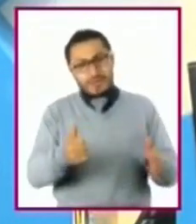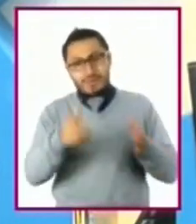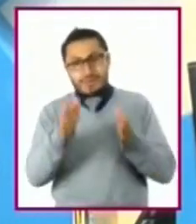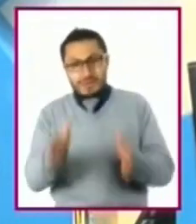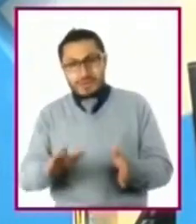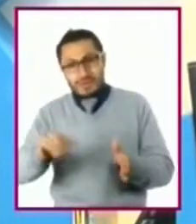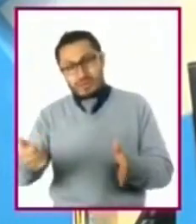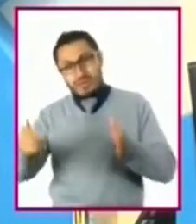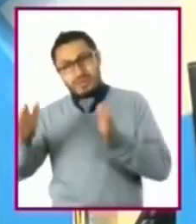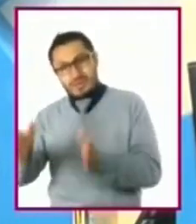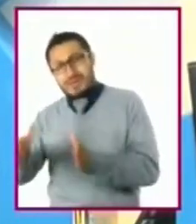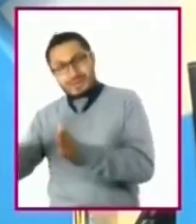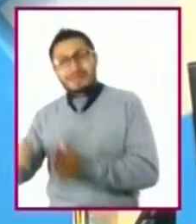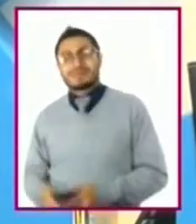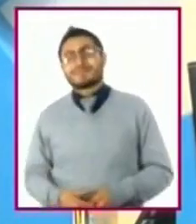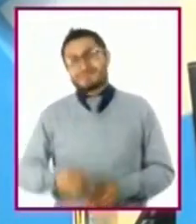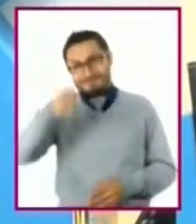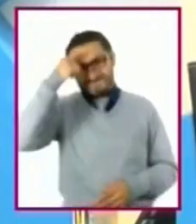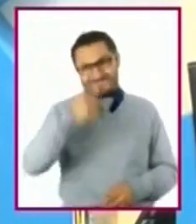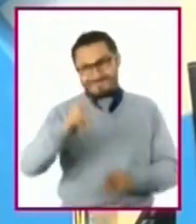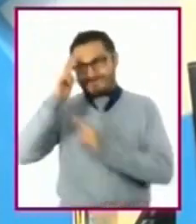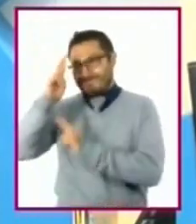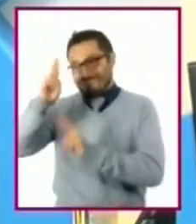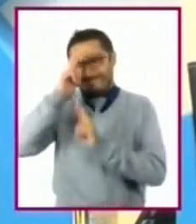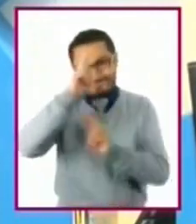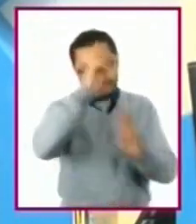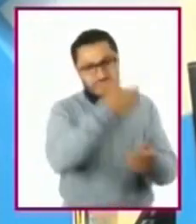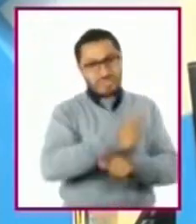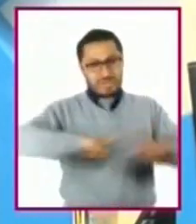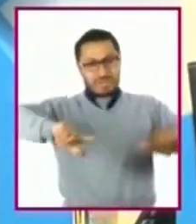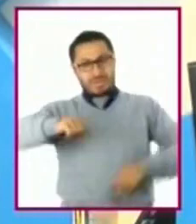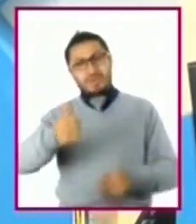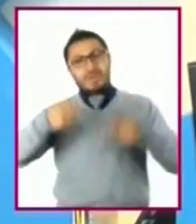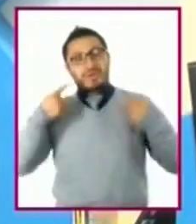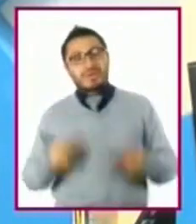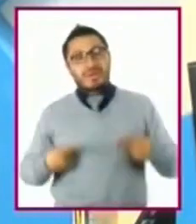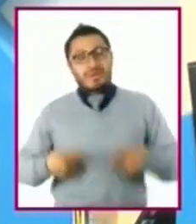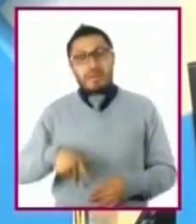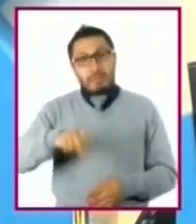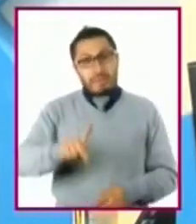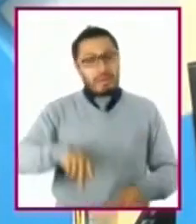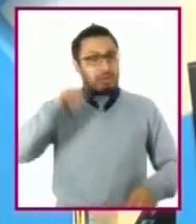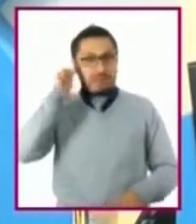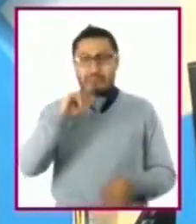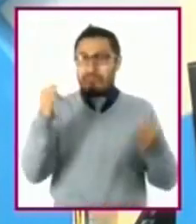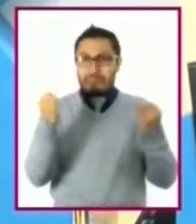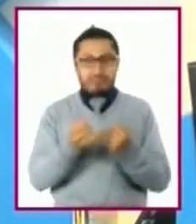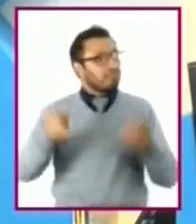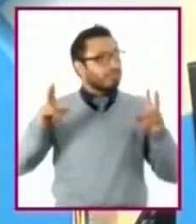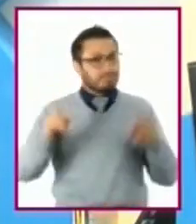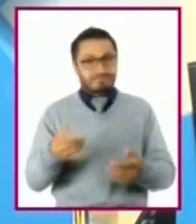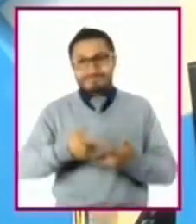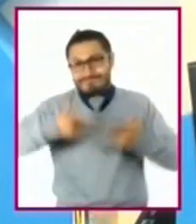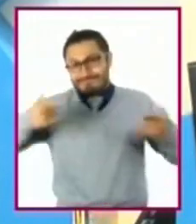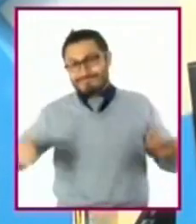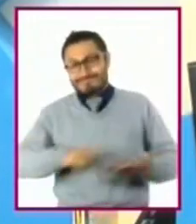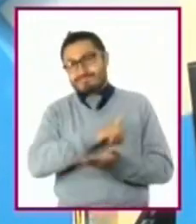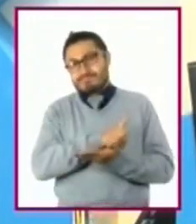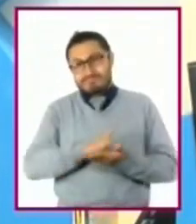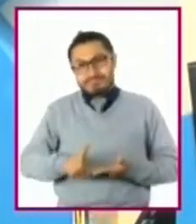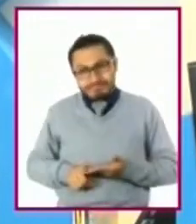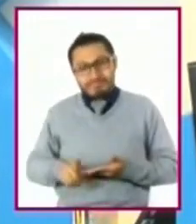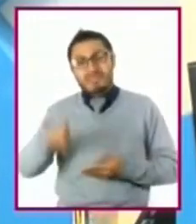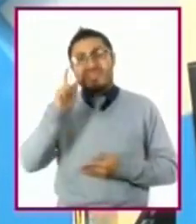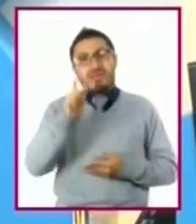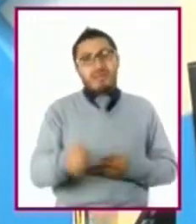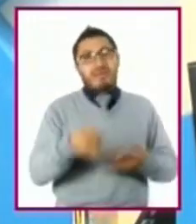la moderación de los derechos de las otras personas. Pero no siempre ha sido así. La historia de los derechos, que